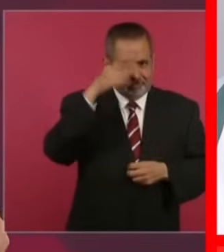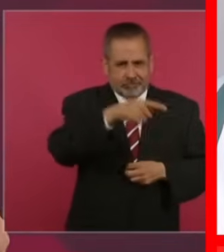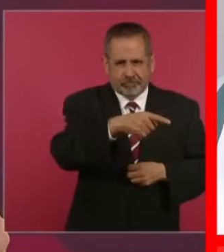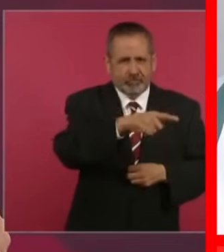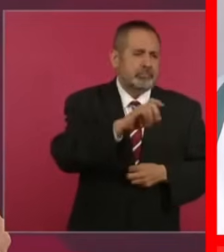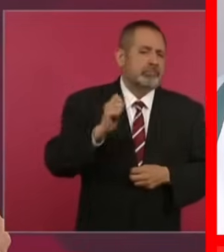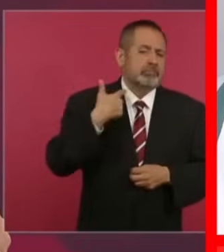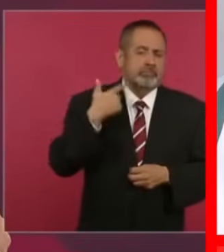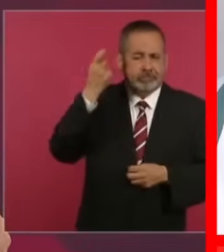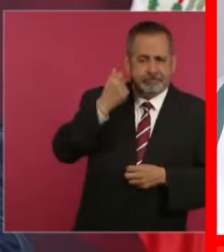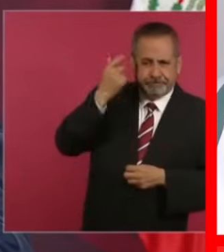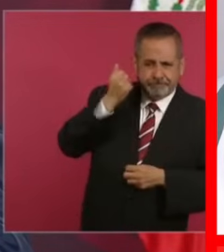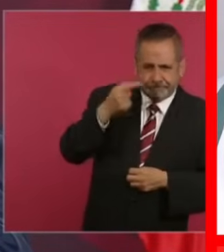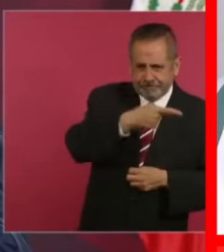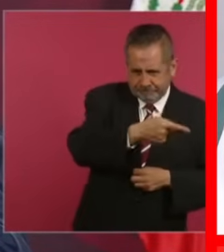está